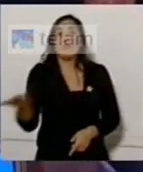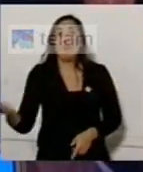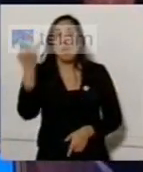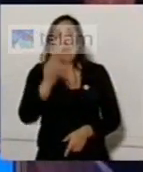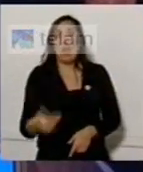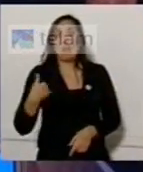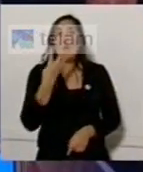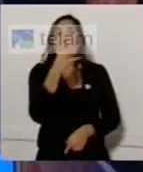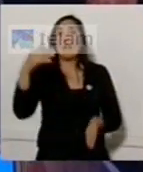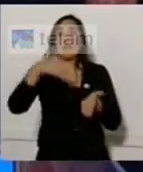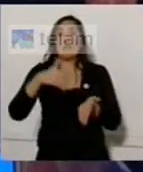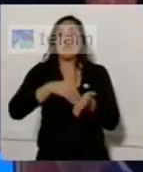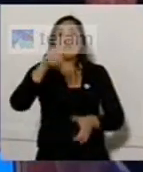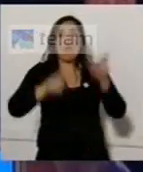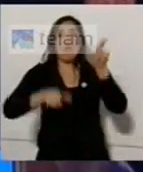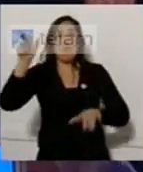argentinos